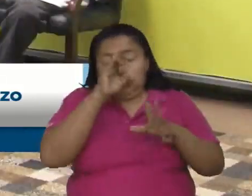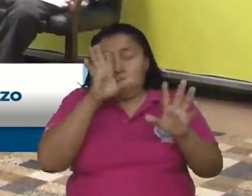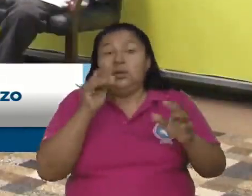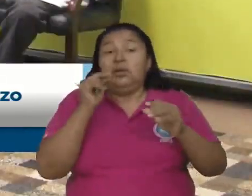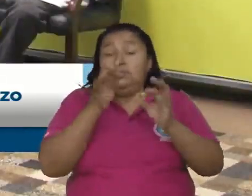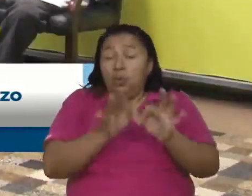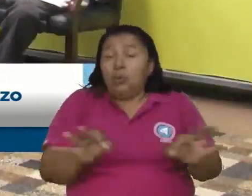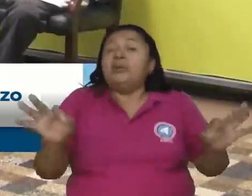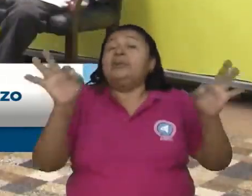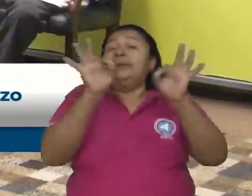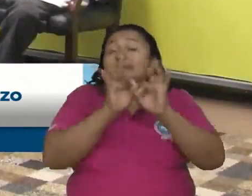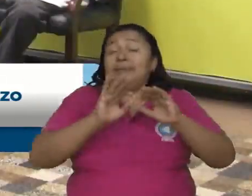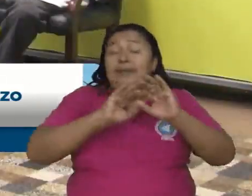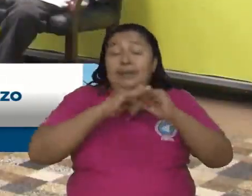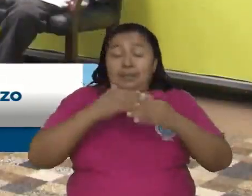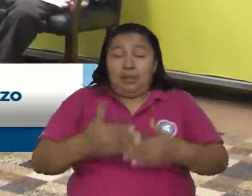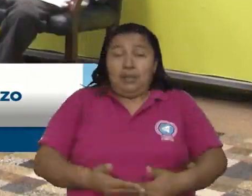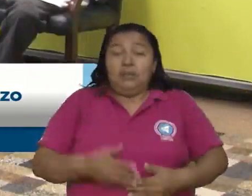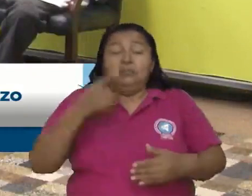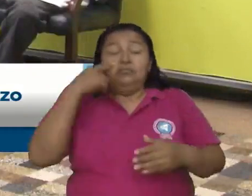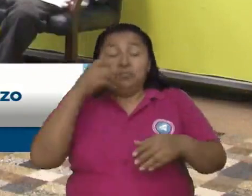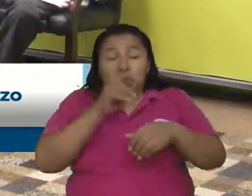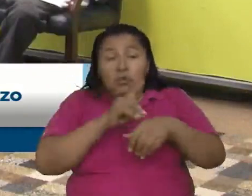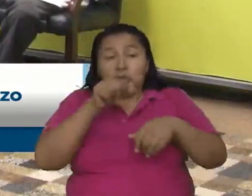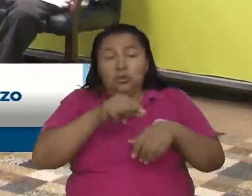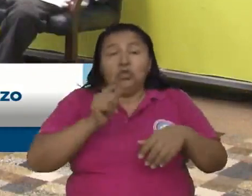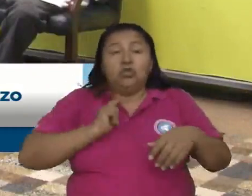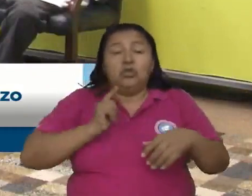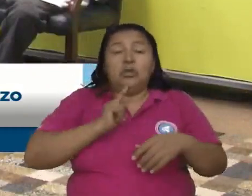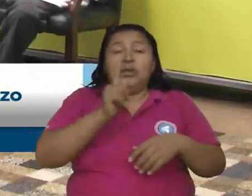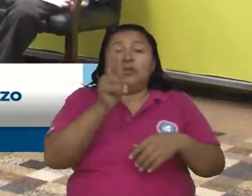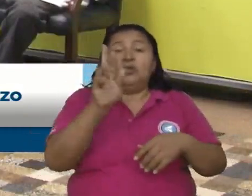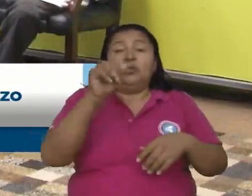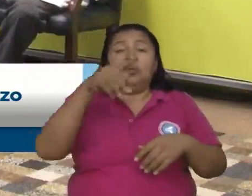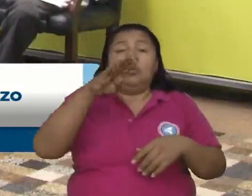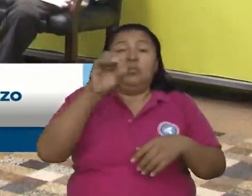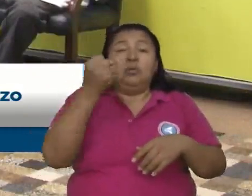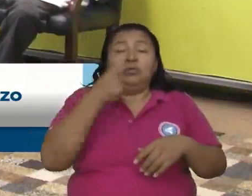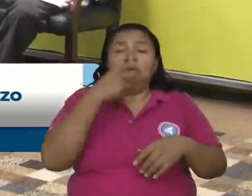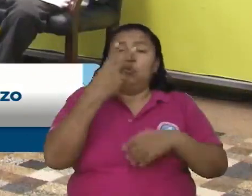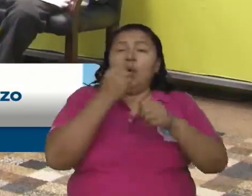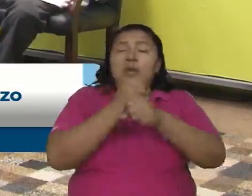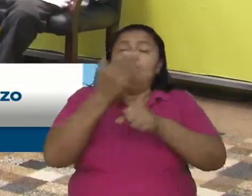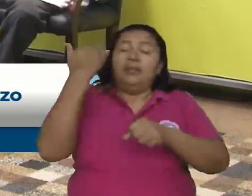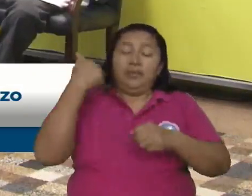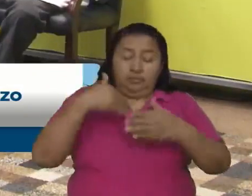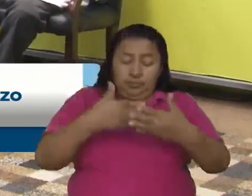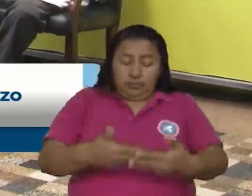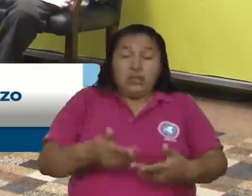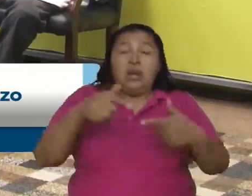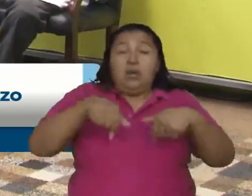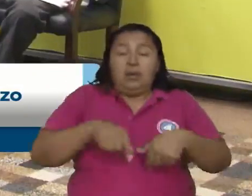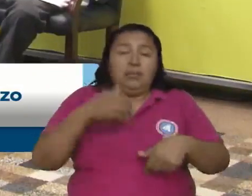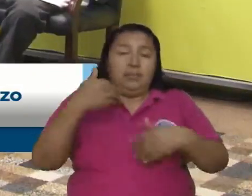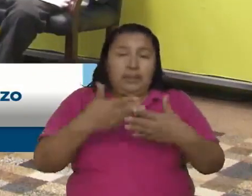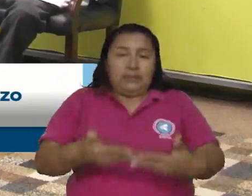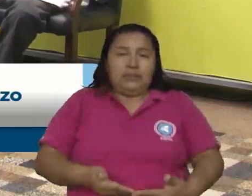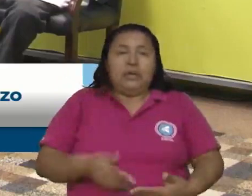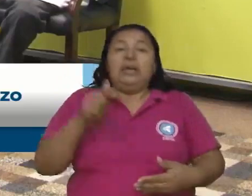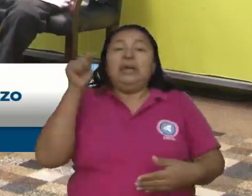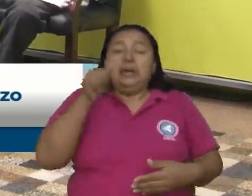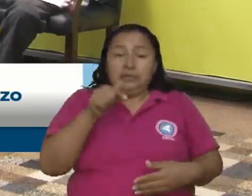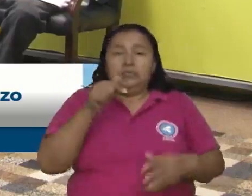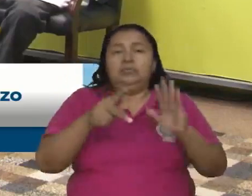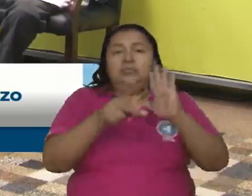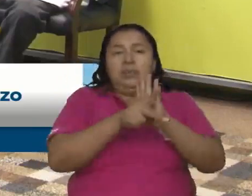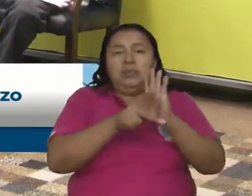embarazadas le comuniquen a su ginecobstetra. Yo tuve una trombosis venosa profunda hace 2 años y ahora estoy embarazada. Eso es un factor de riesgo